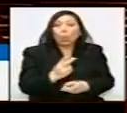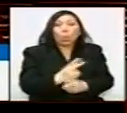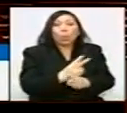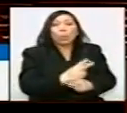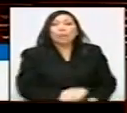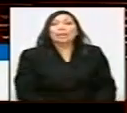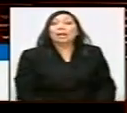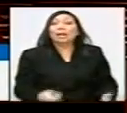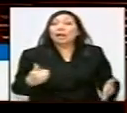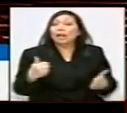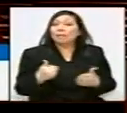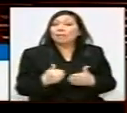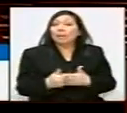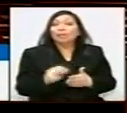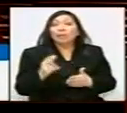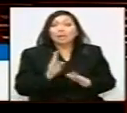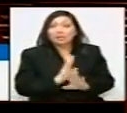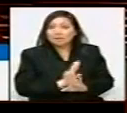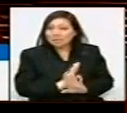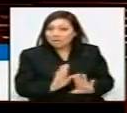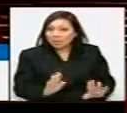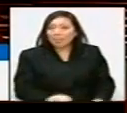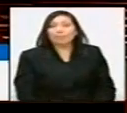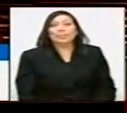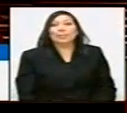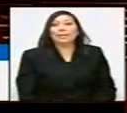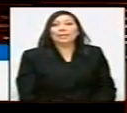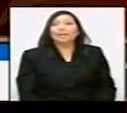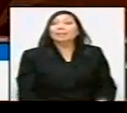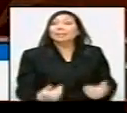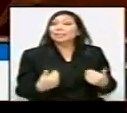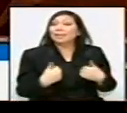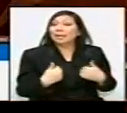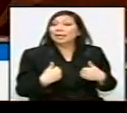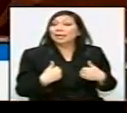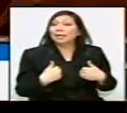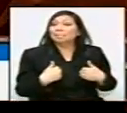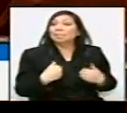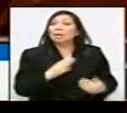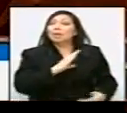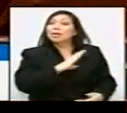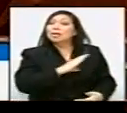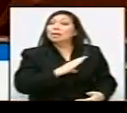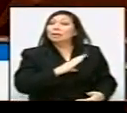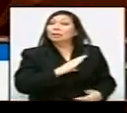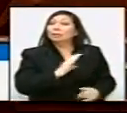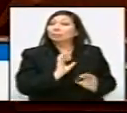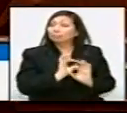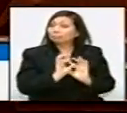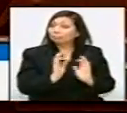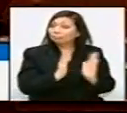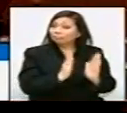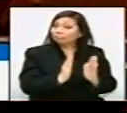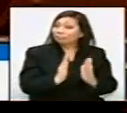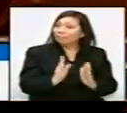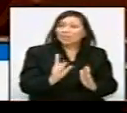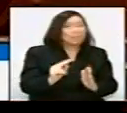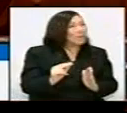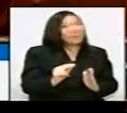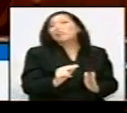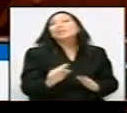prevención frente a actos de corrupción. Tenemos la conciencia de que estas medidas no